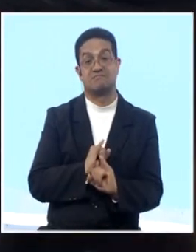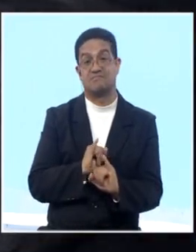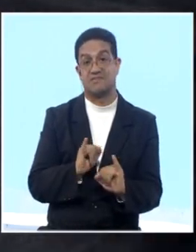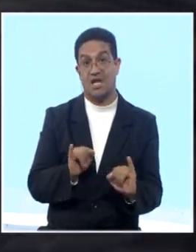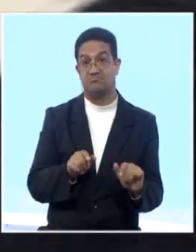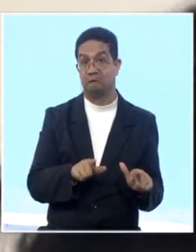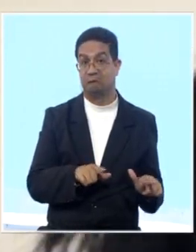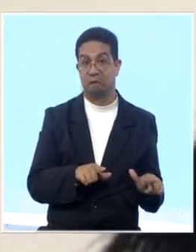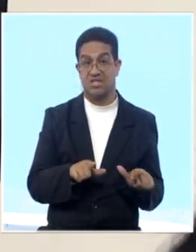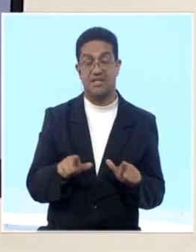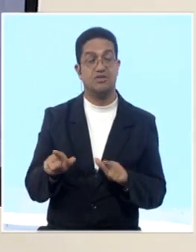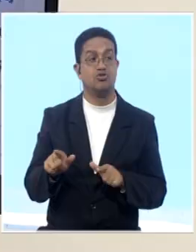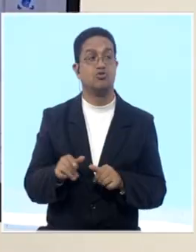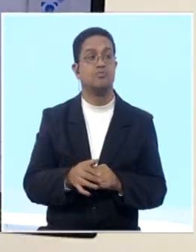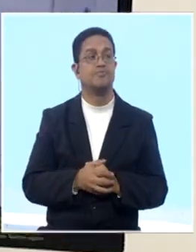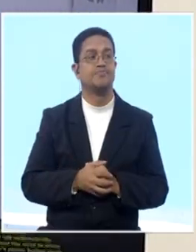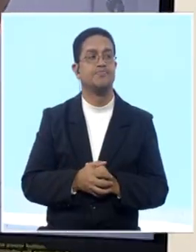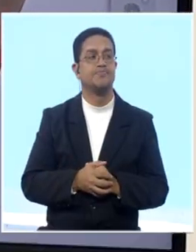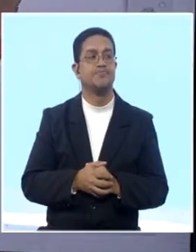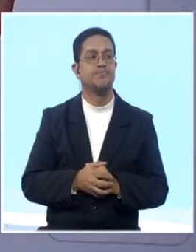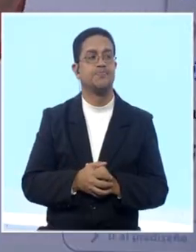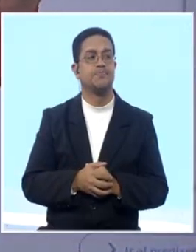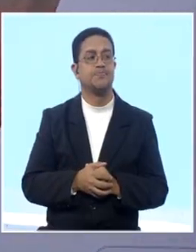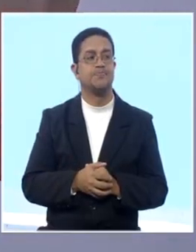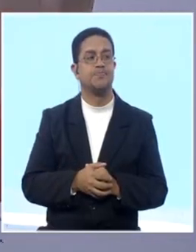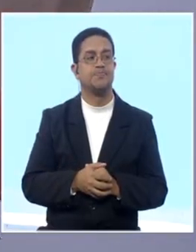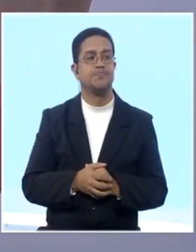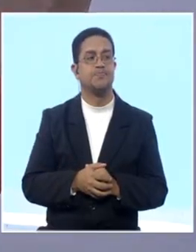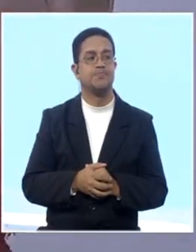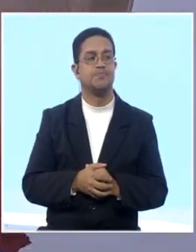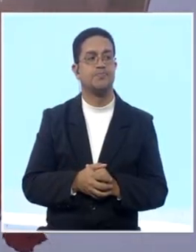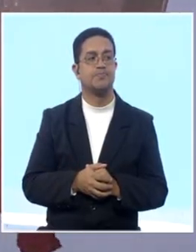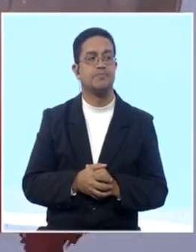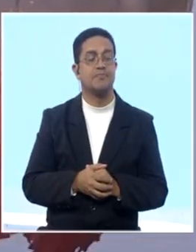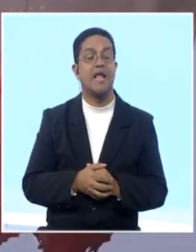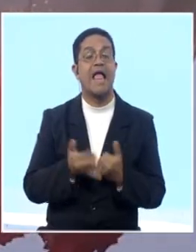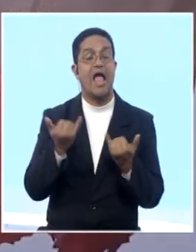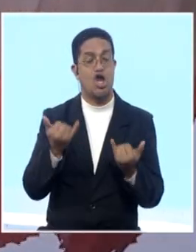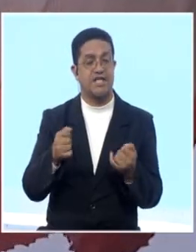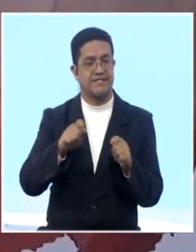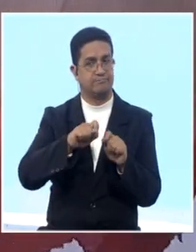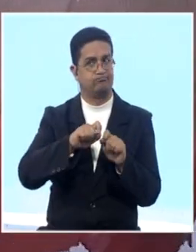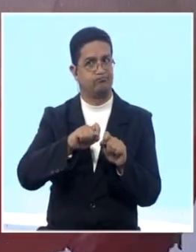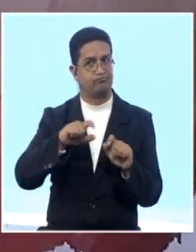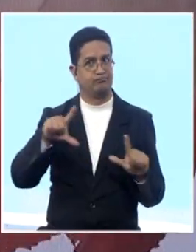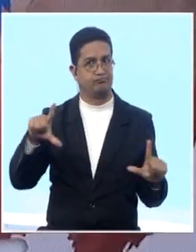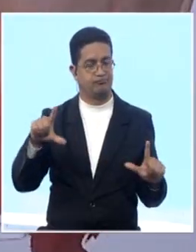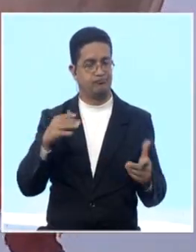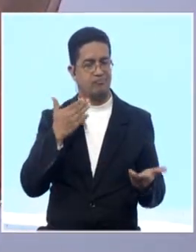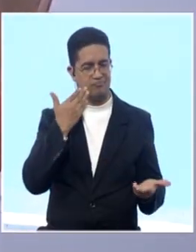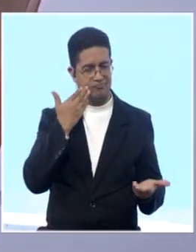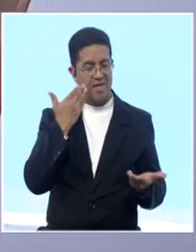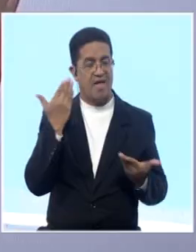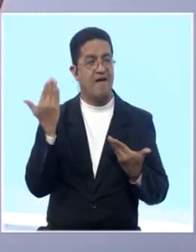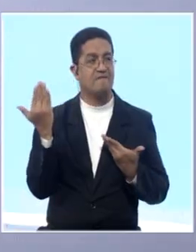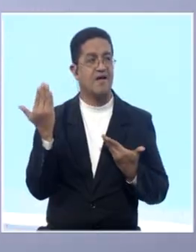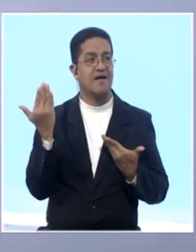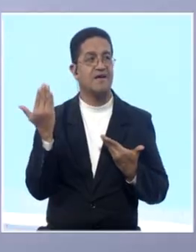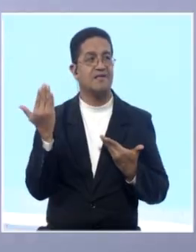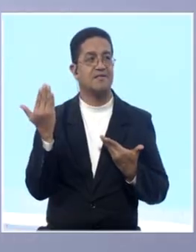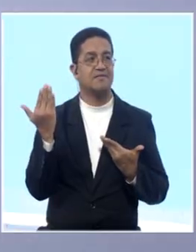escaneado listo. Lo vamos a ver también ahorita a pantalla full para que usted pueda observar de una manera más